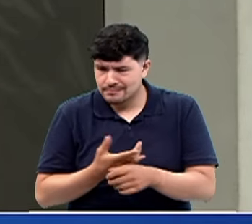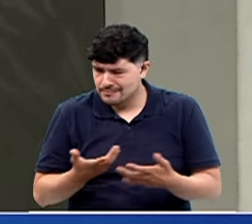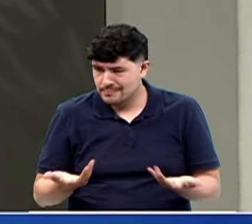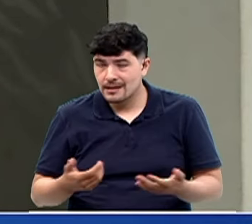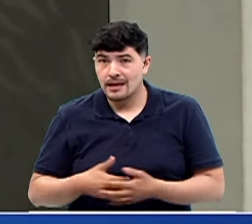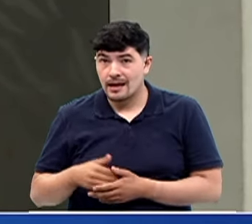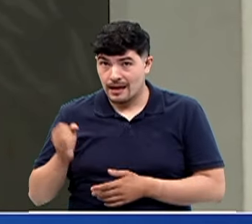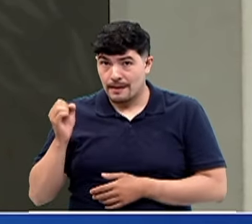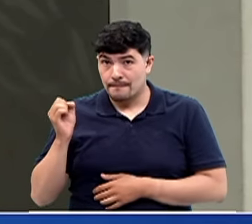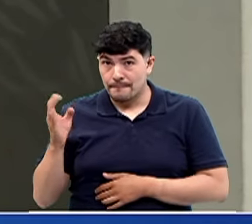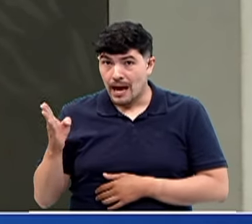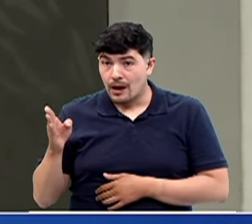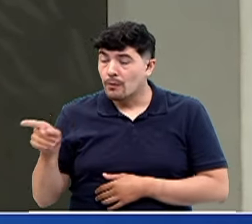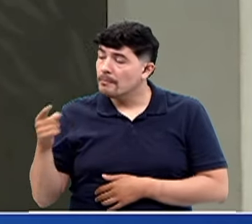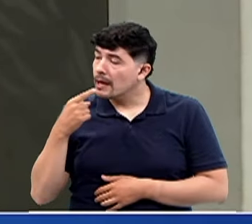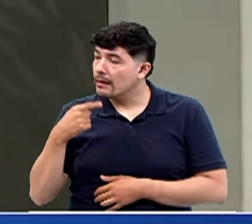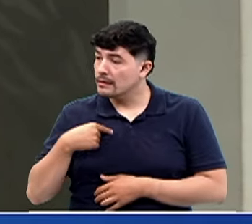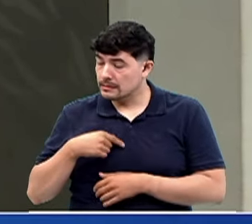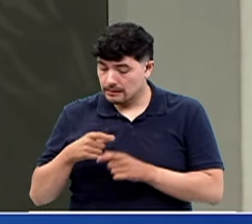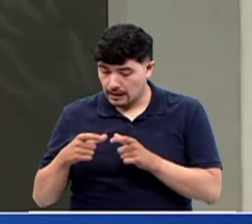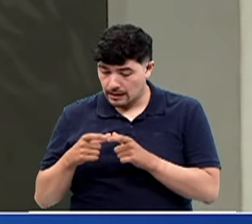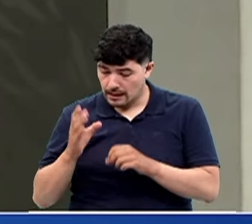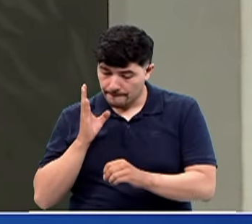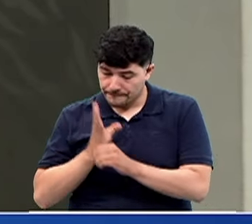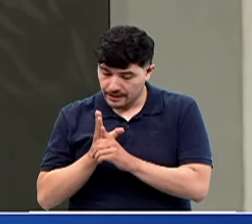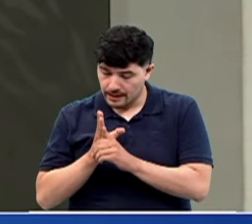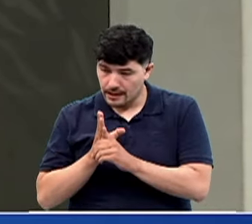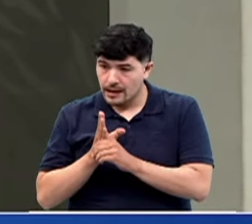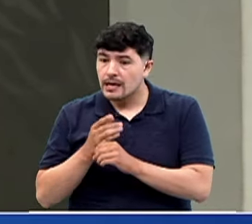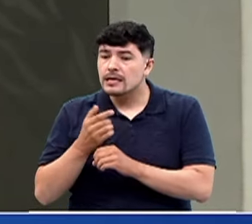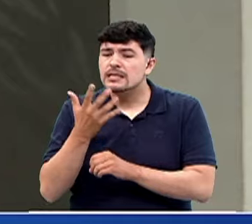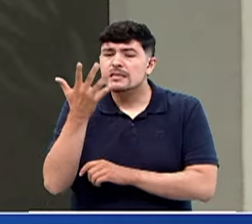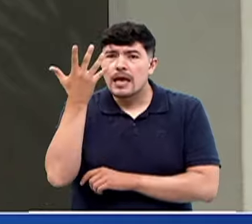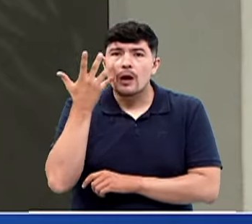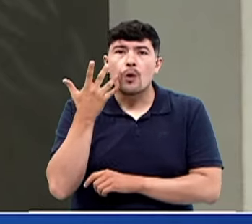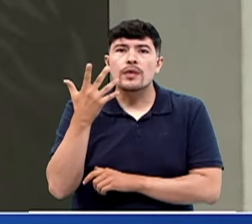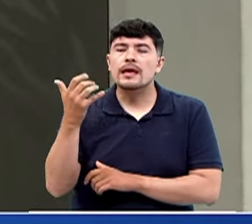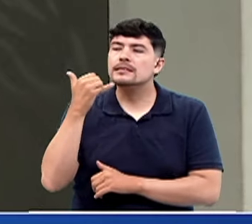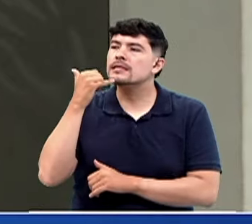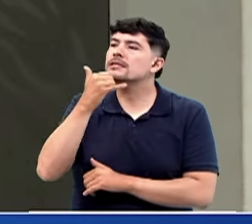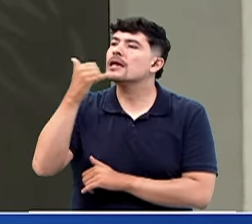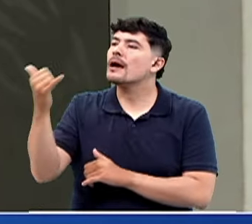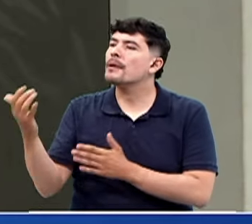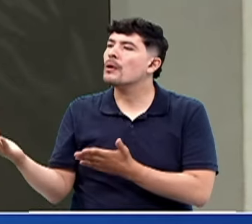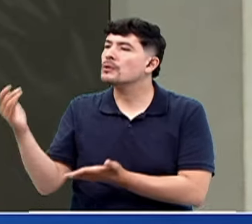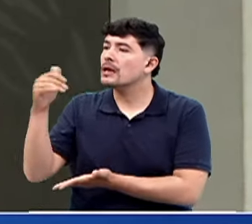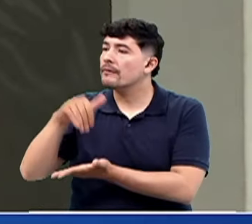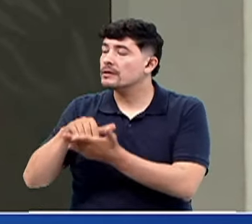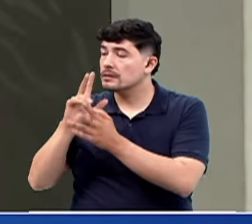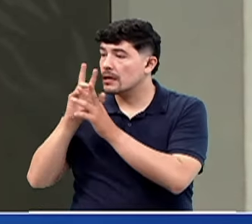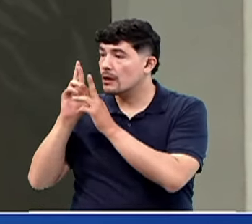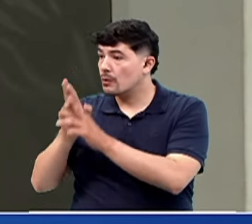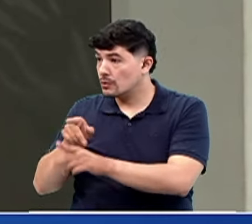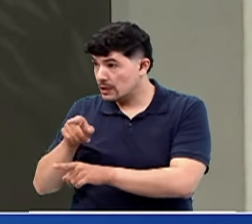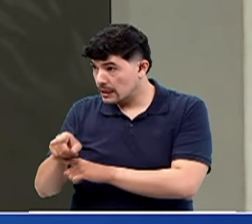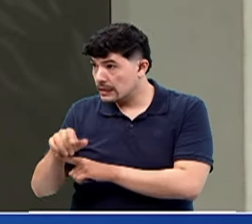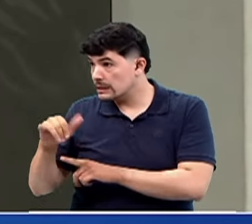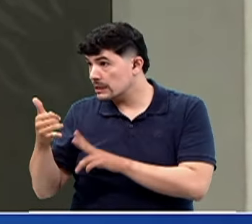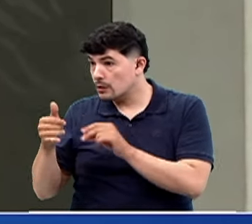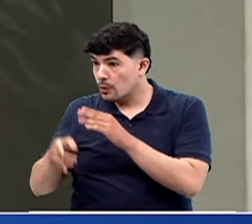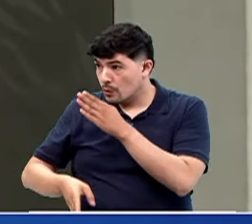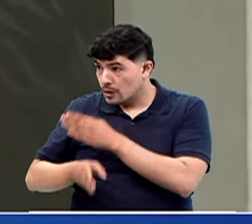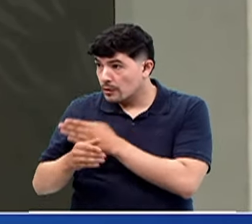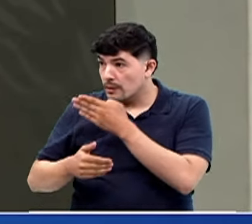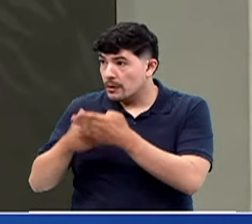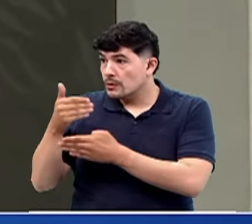hace el bloqueo de la tarjeta y que me comuniquen unos 5 días para ver si la si los movimientos eh siguieron su